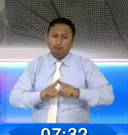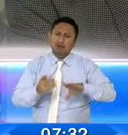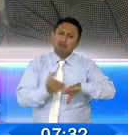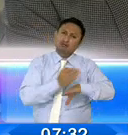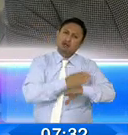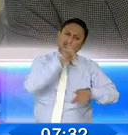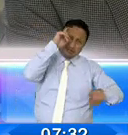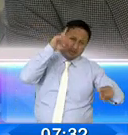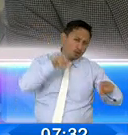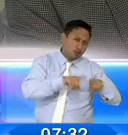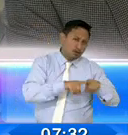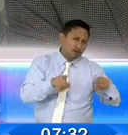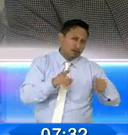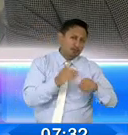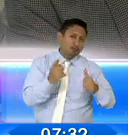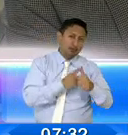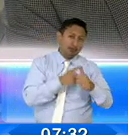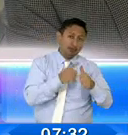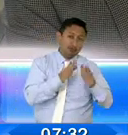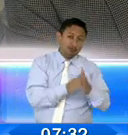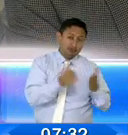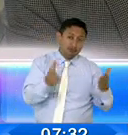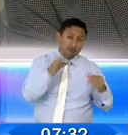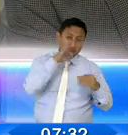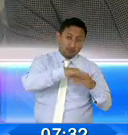las urnas en un porcentaje